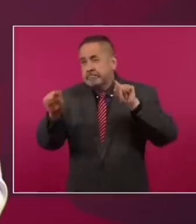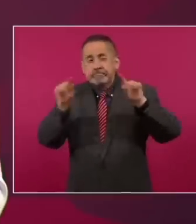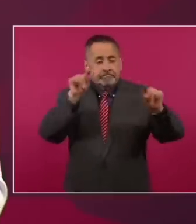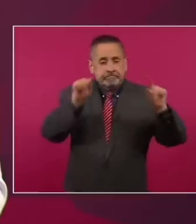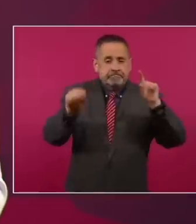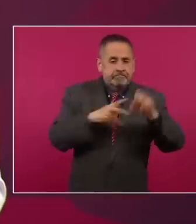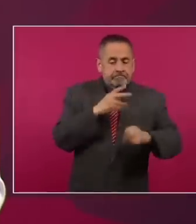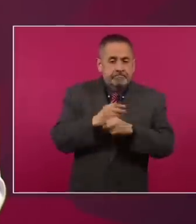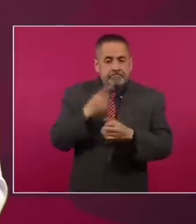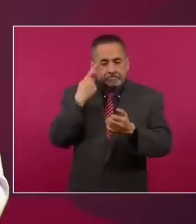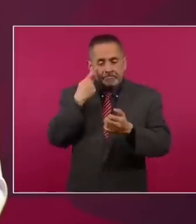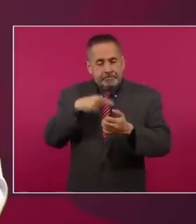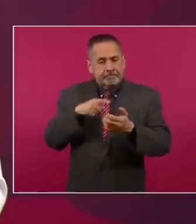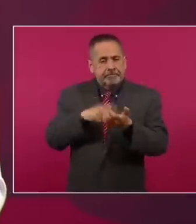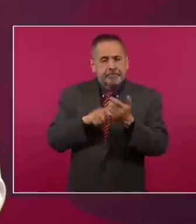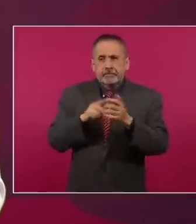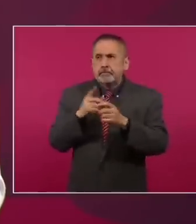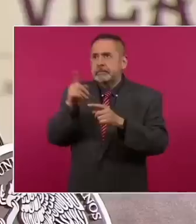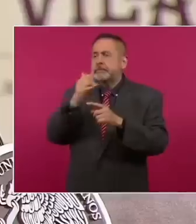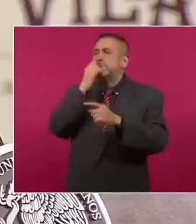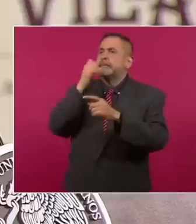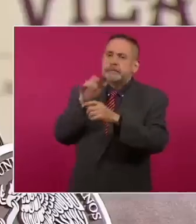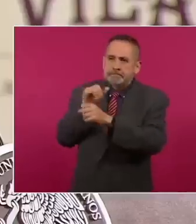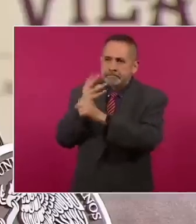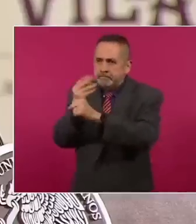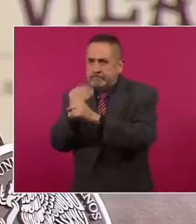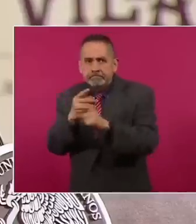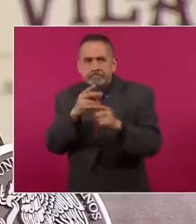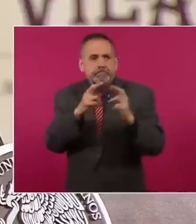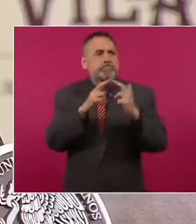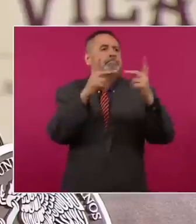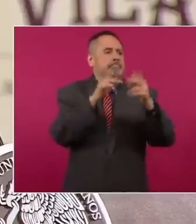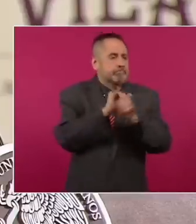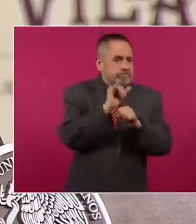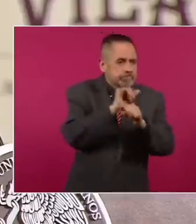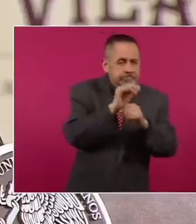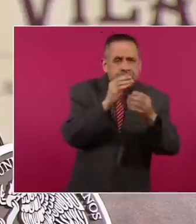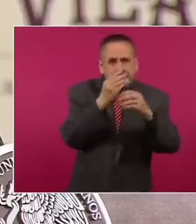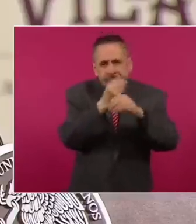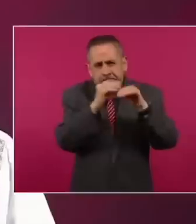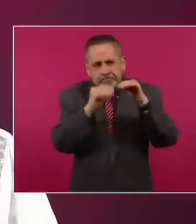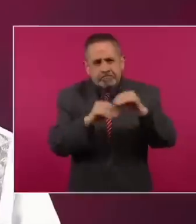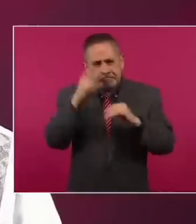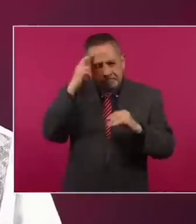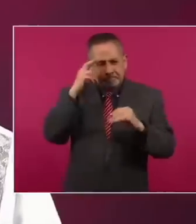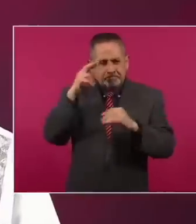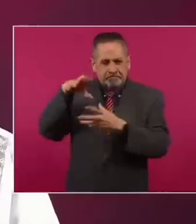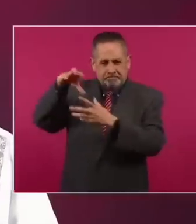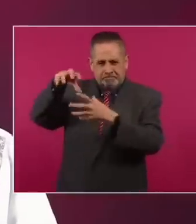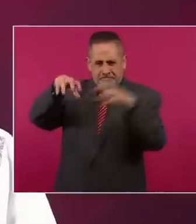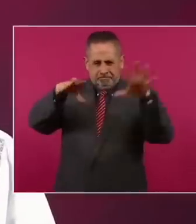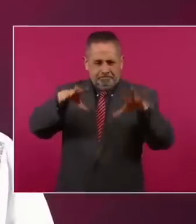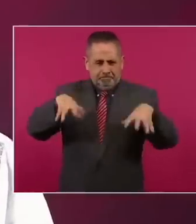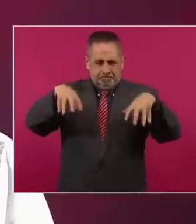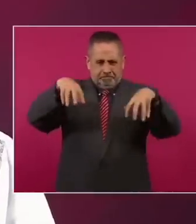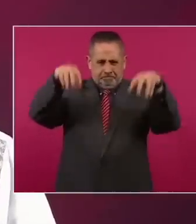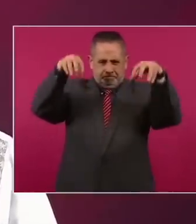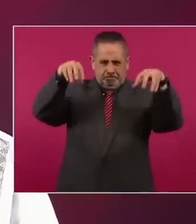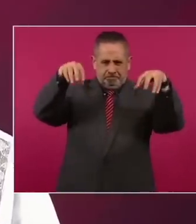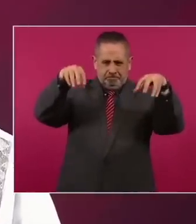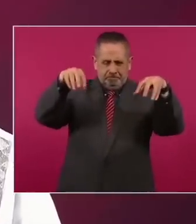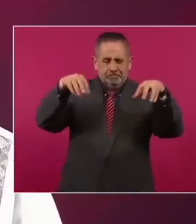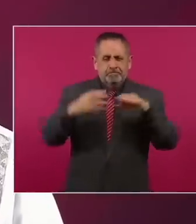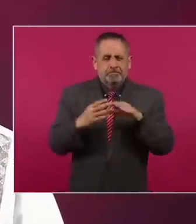y que atendió los daños, que afortunadamente fueron menores en las dos torres y en las cúpulas de